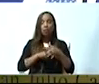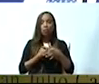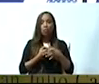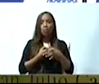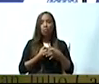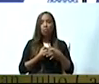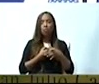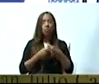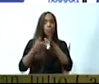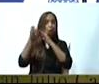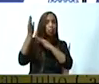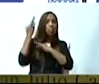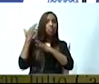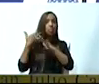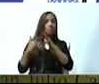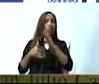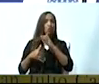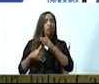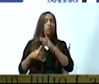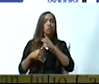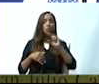decenas de documentos